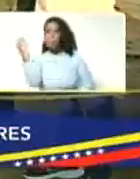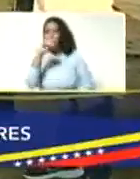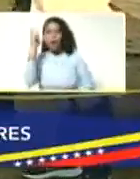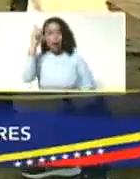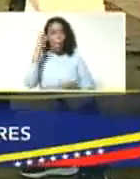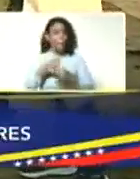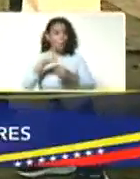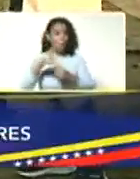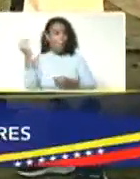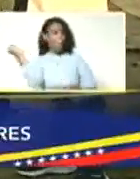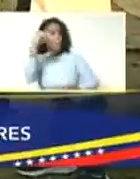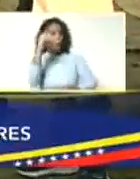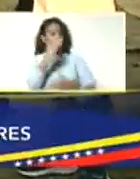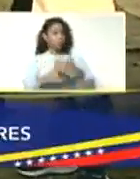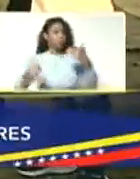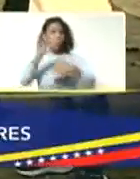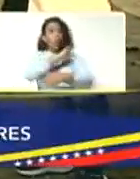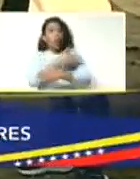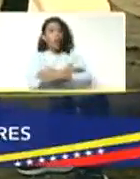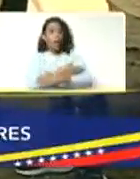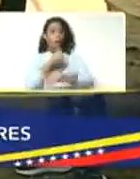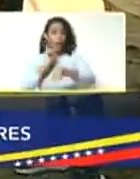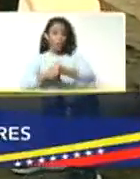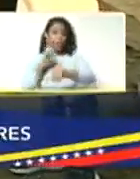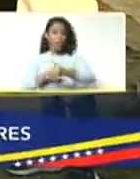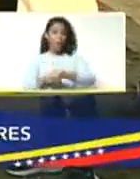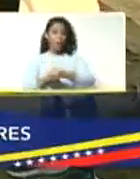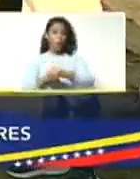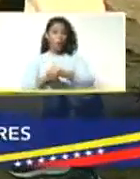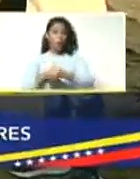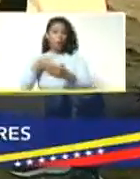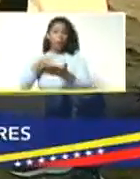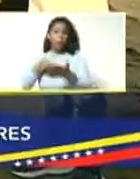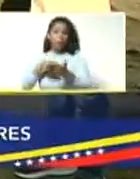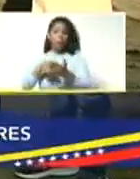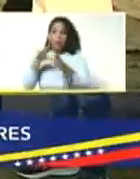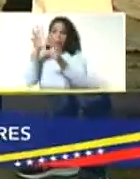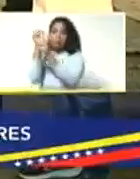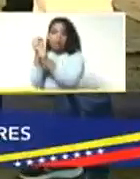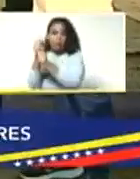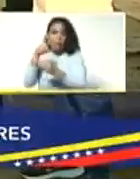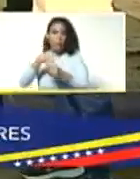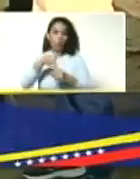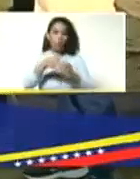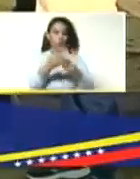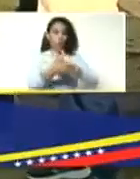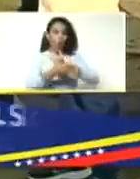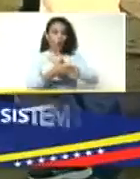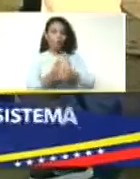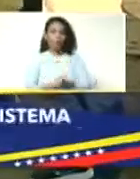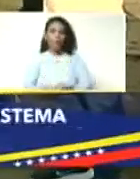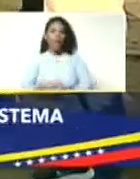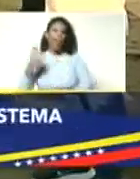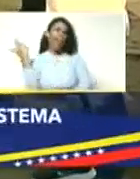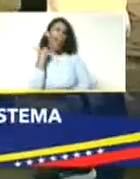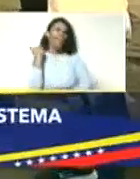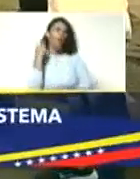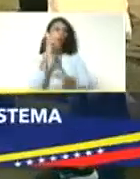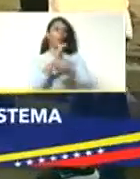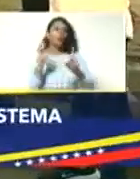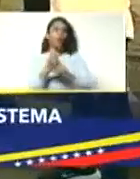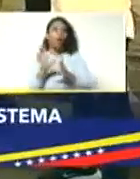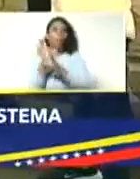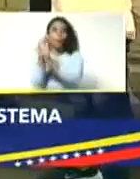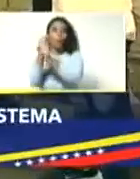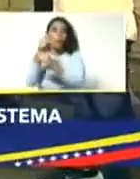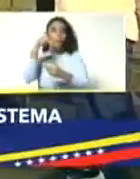petróleo? El tiempo del rentismo, como decía el profesor Rodolfo Quintero, la vieja cultura de la